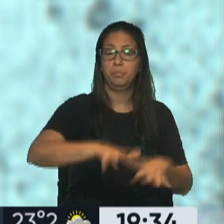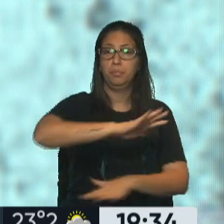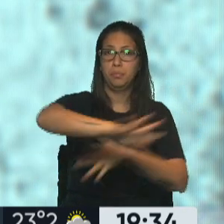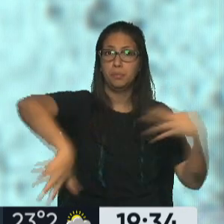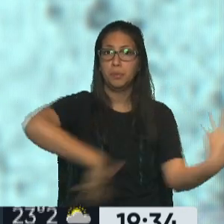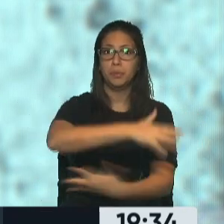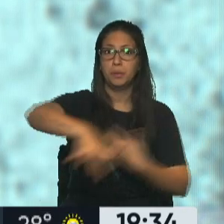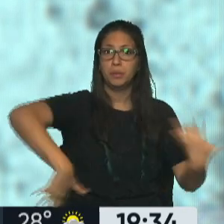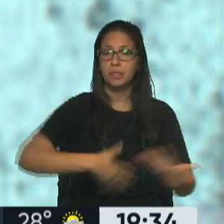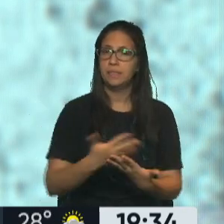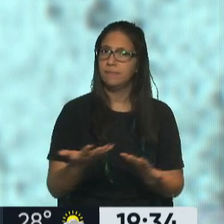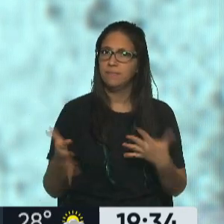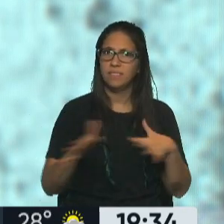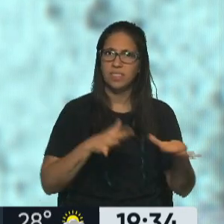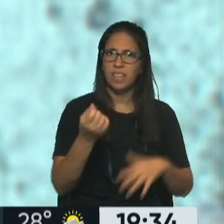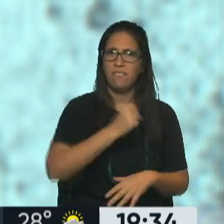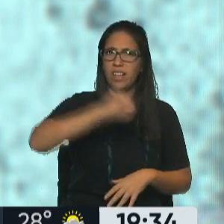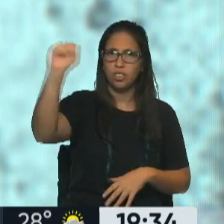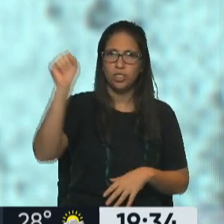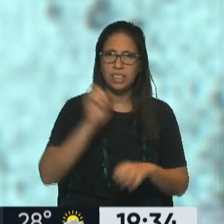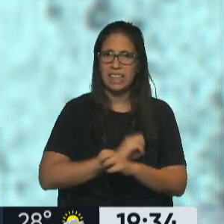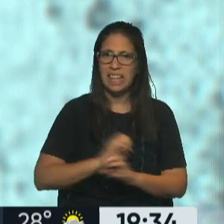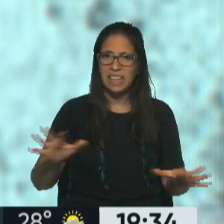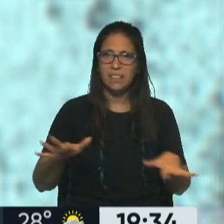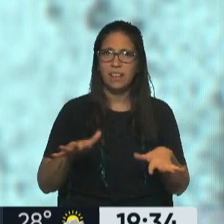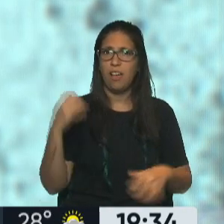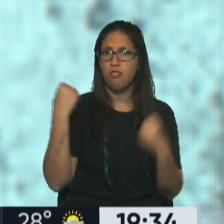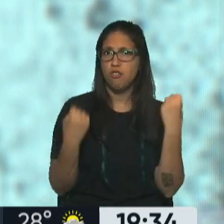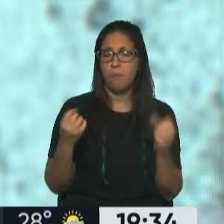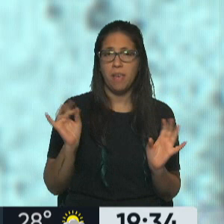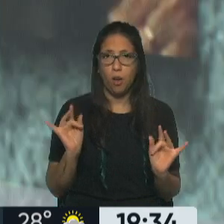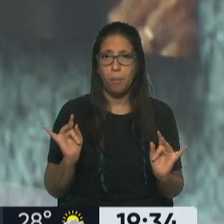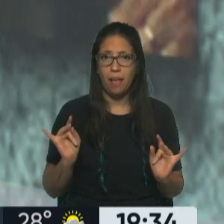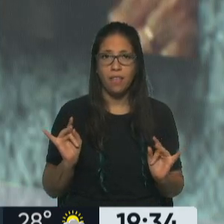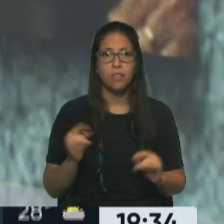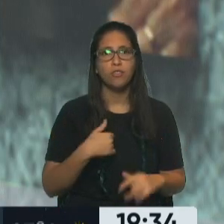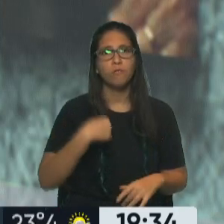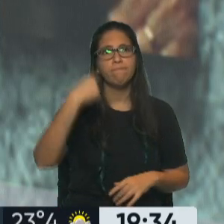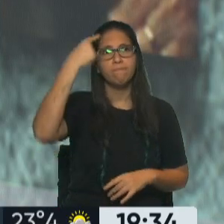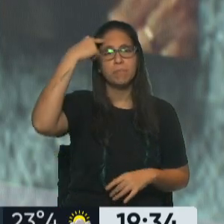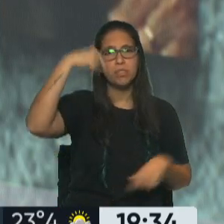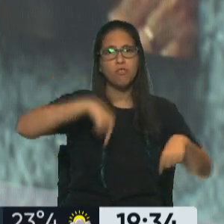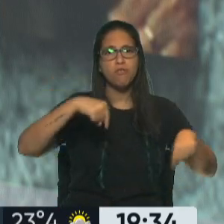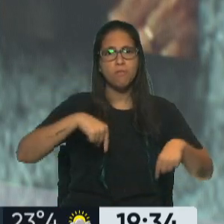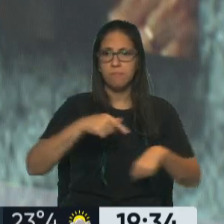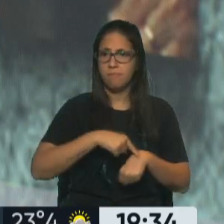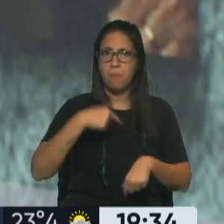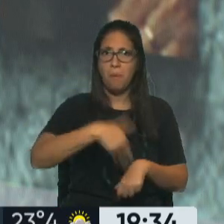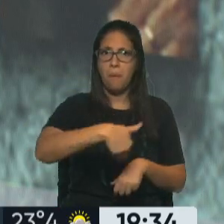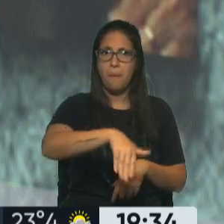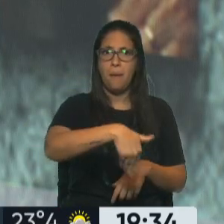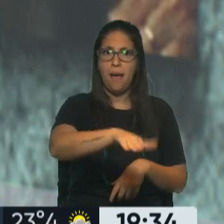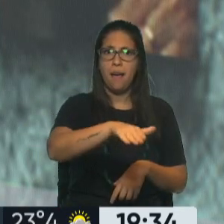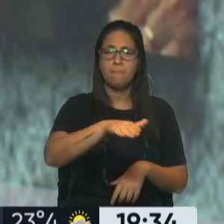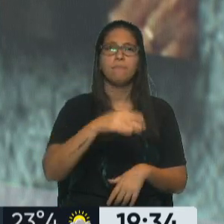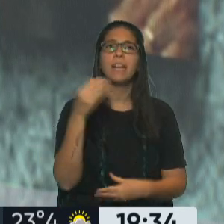con unos niveles de inflación tremenda sensación económica complicada No yo digo estamos en horas no se pueden